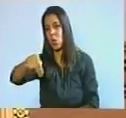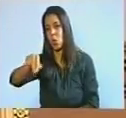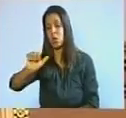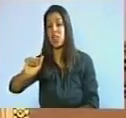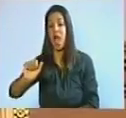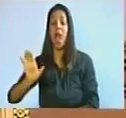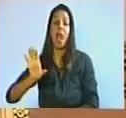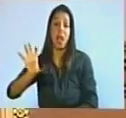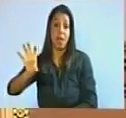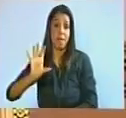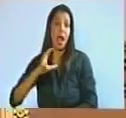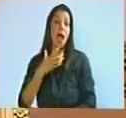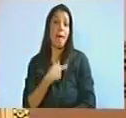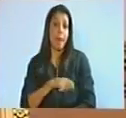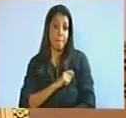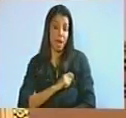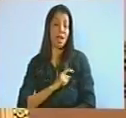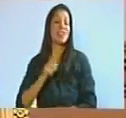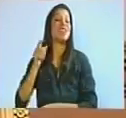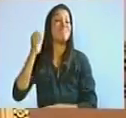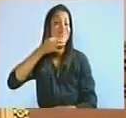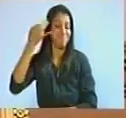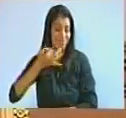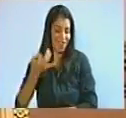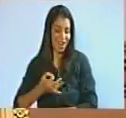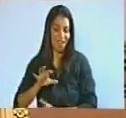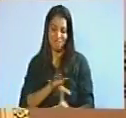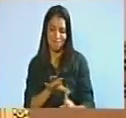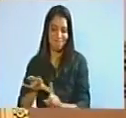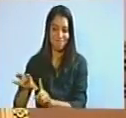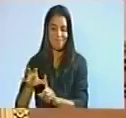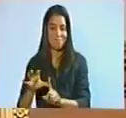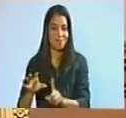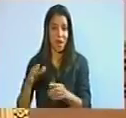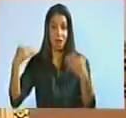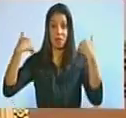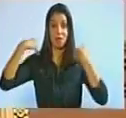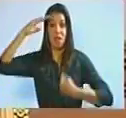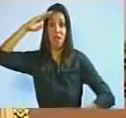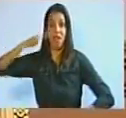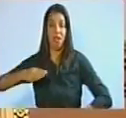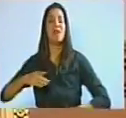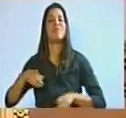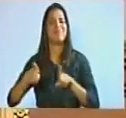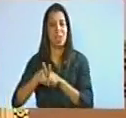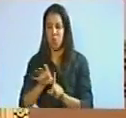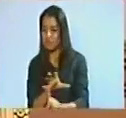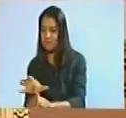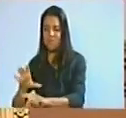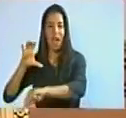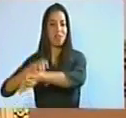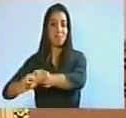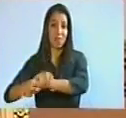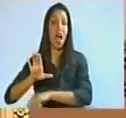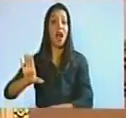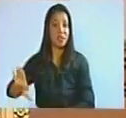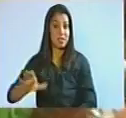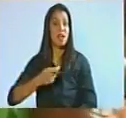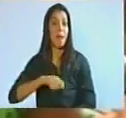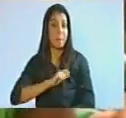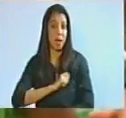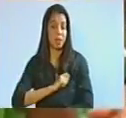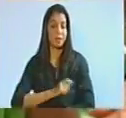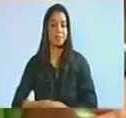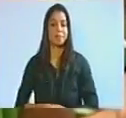verdad que si alguna acción dictatorial hemos podido observar es esa. Y quería dejar de último, pues, el